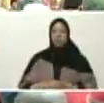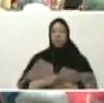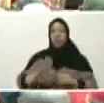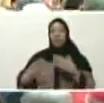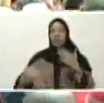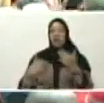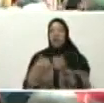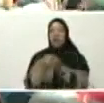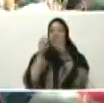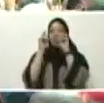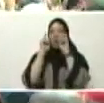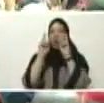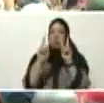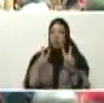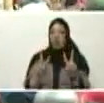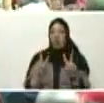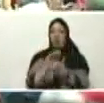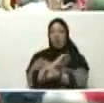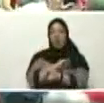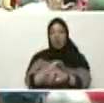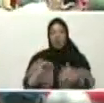hasta ver culminada